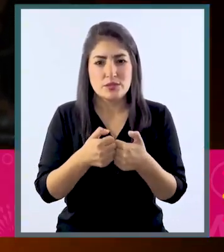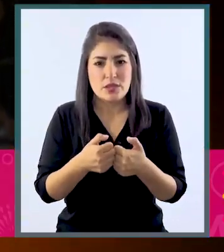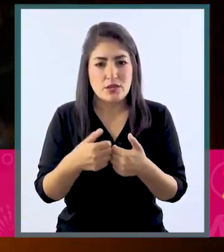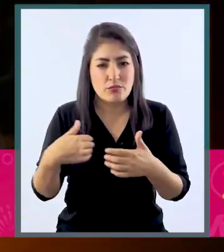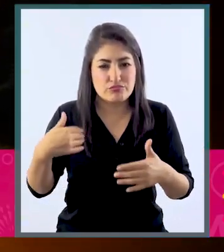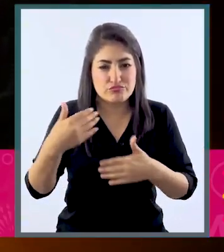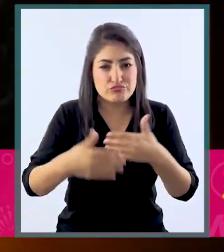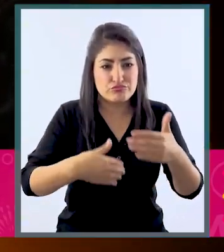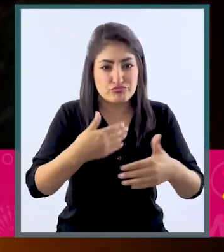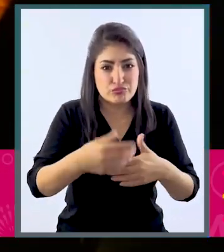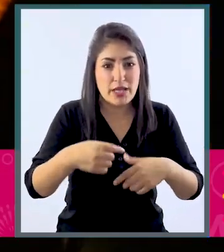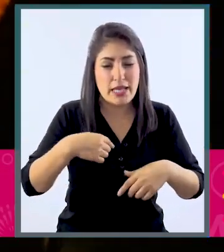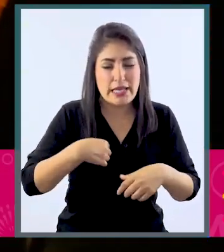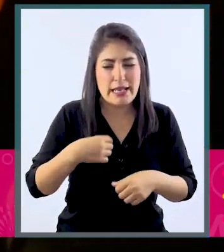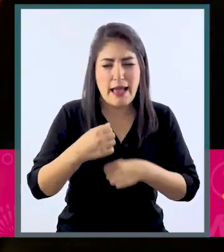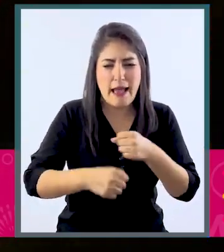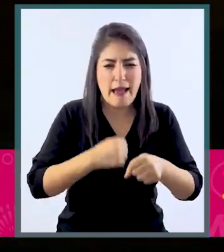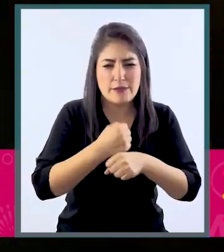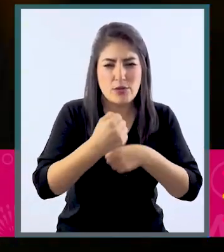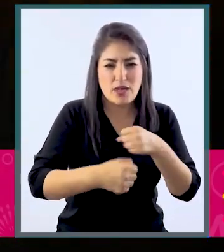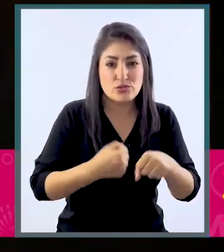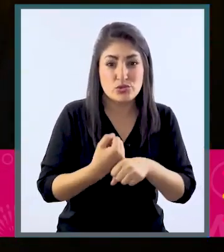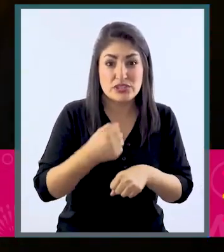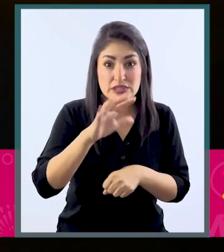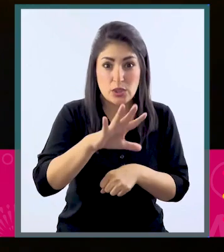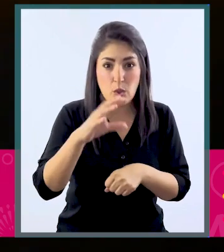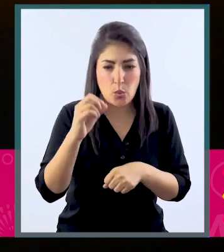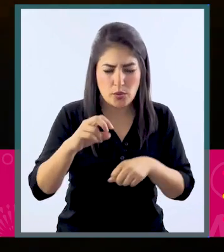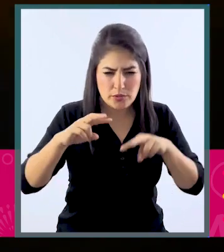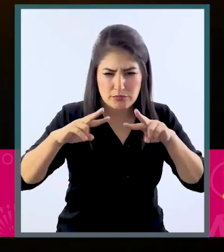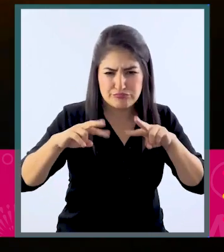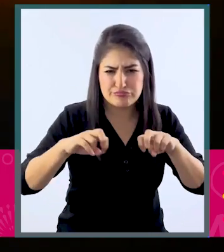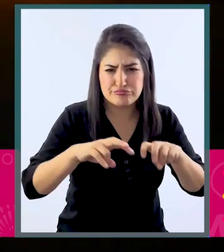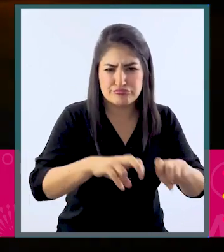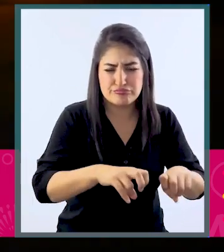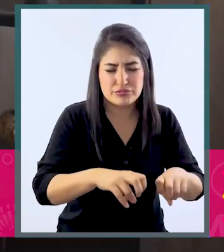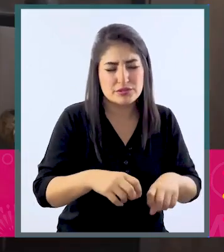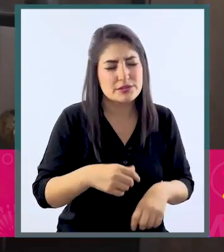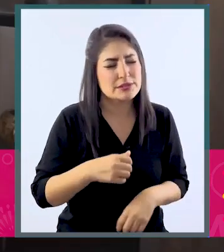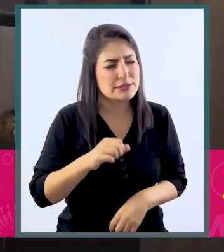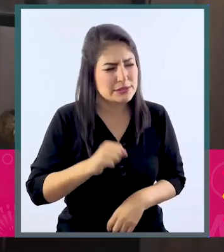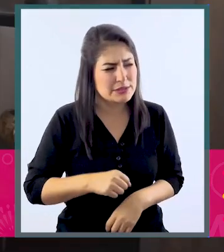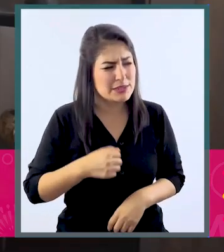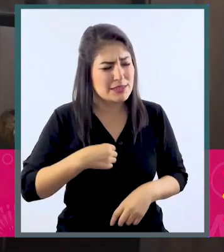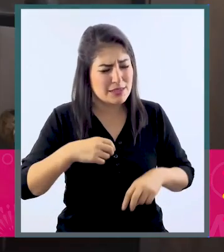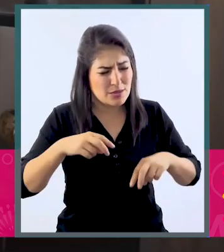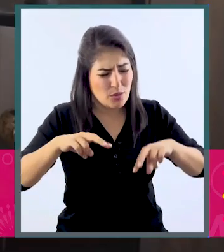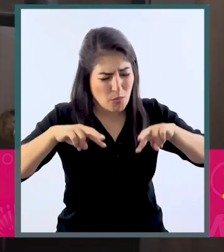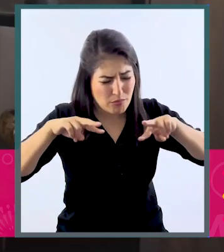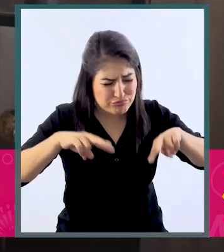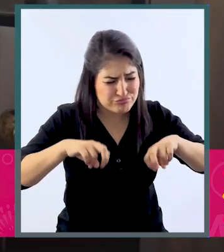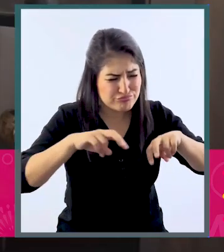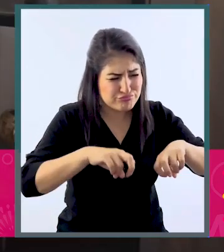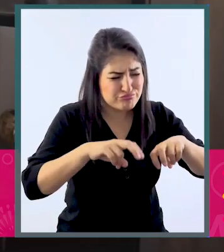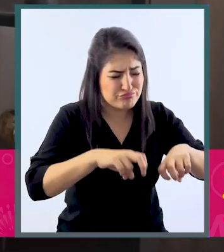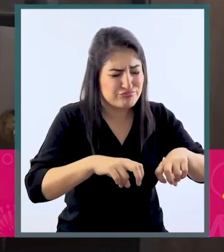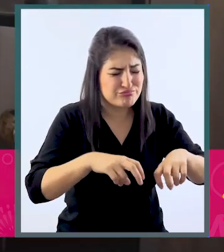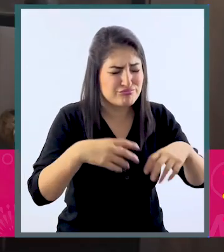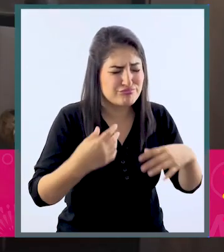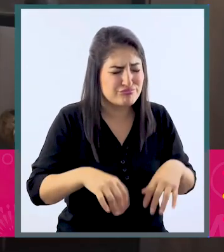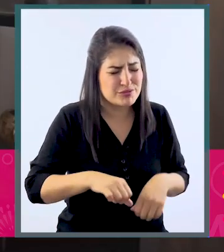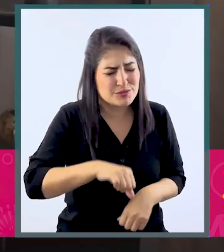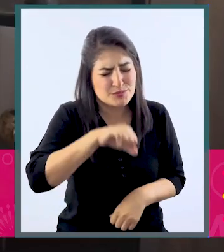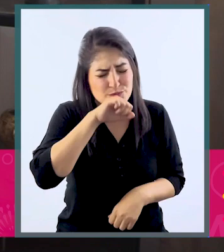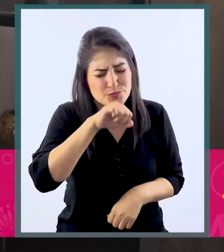sus 50 años dedicados a la arqueología. La arqueología es una pasión y cuando uno trabaja con